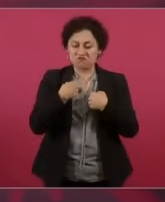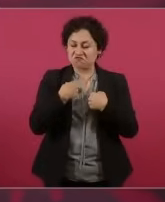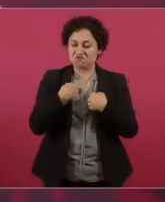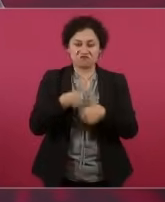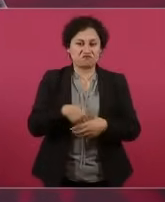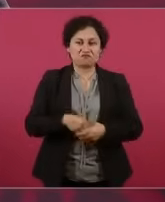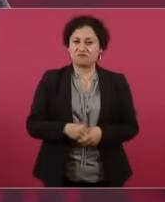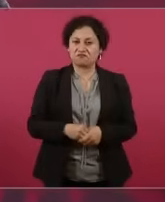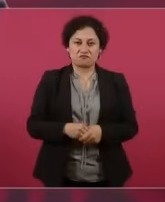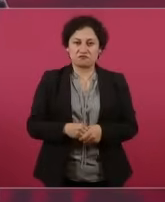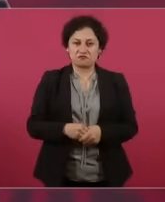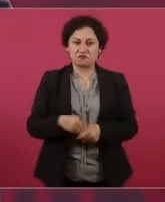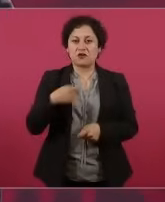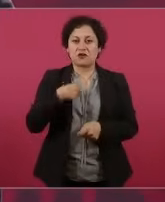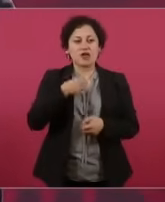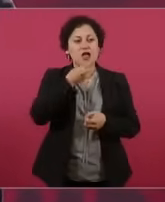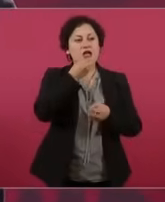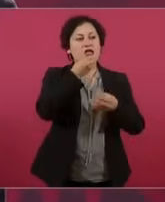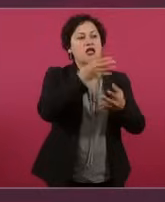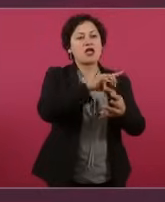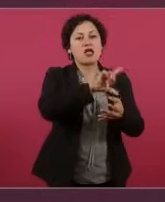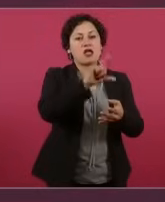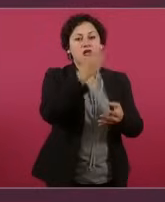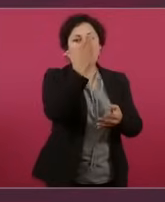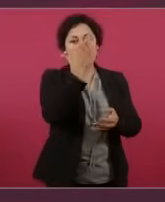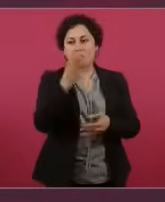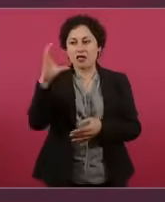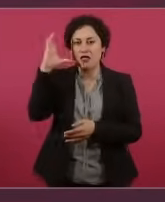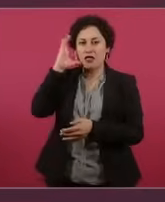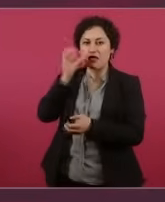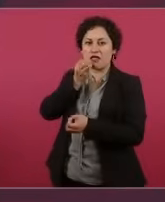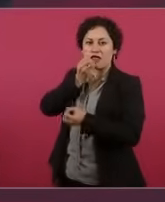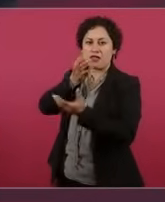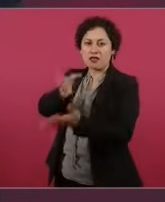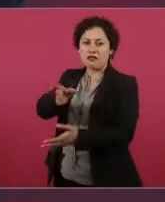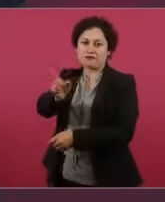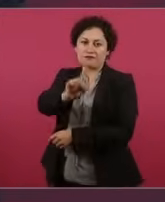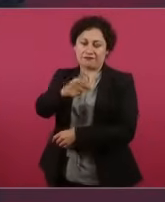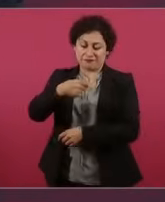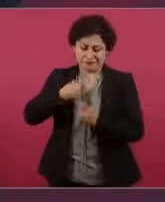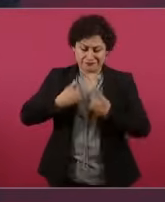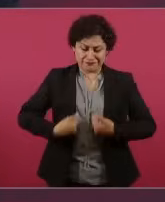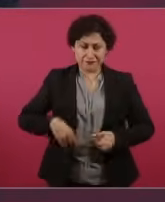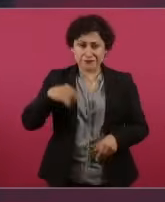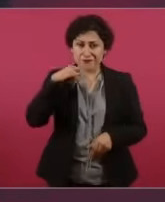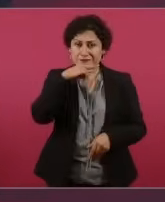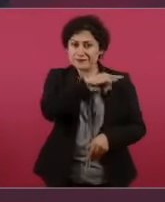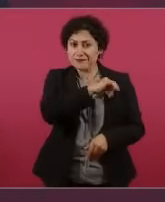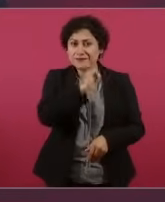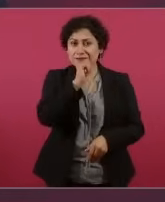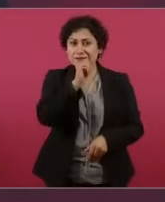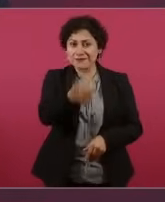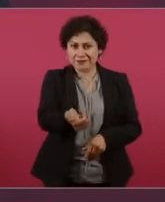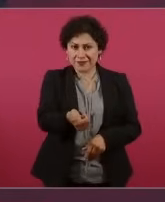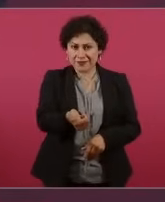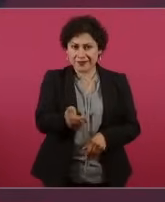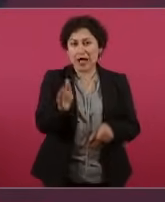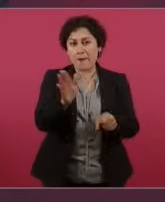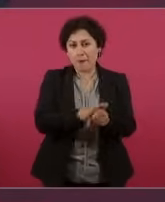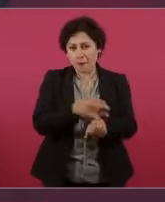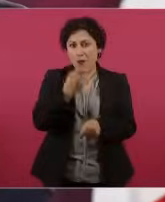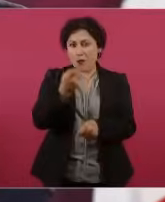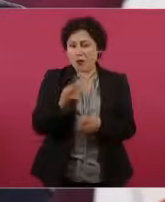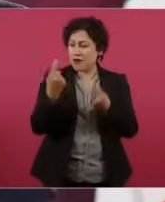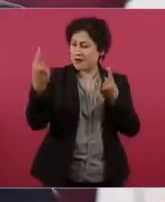Y no tengo doble discurso, porque no soy hipócrita. Por eso somos distintos, por eso no